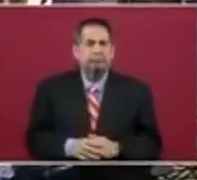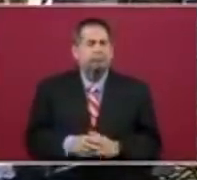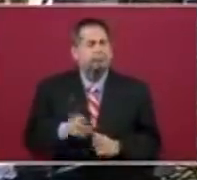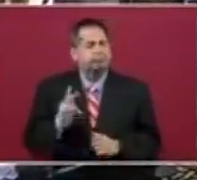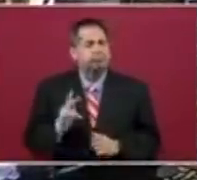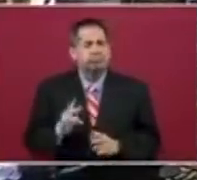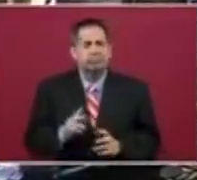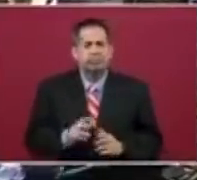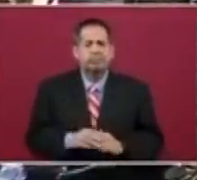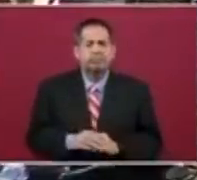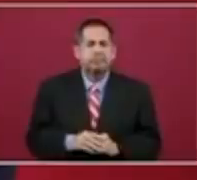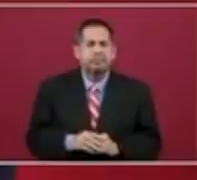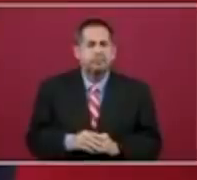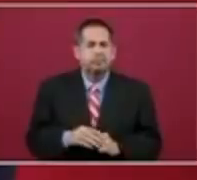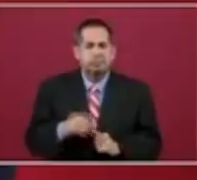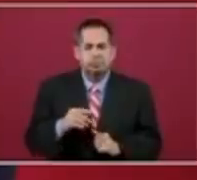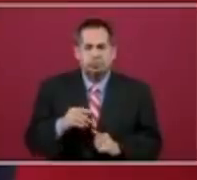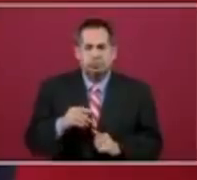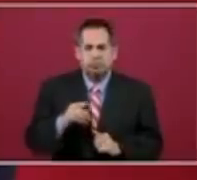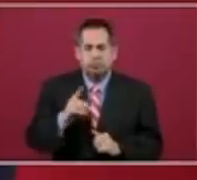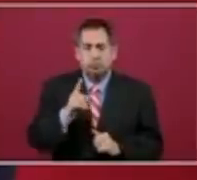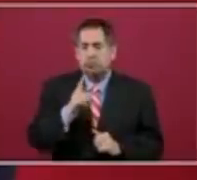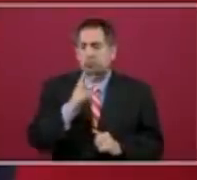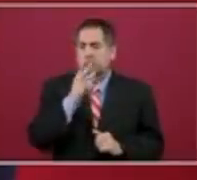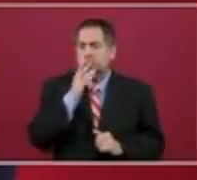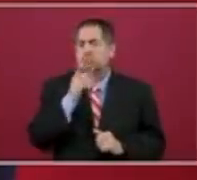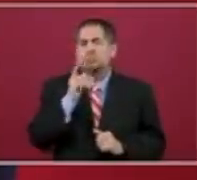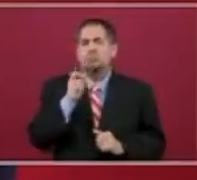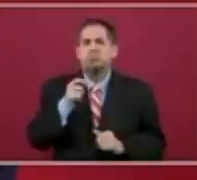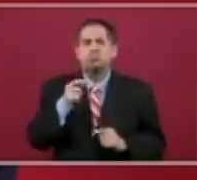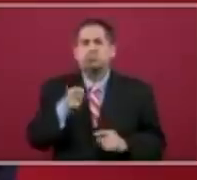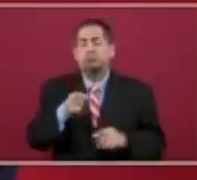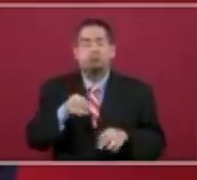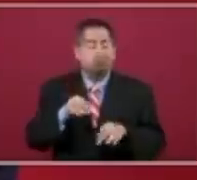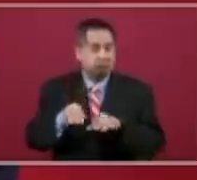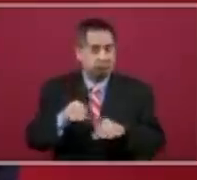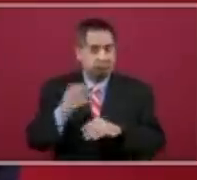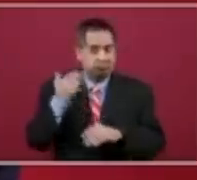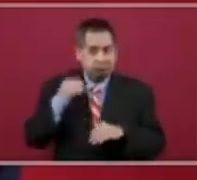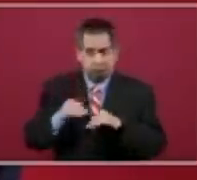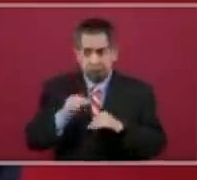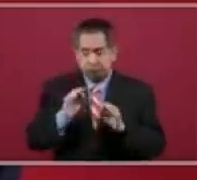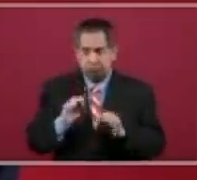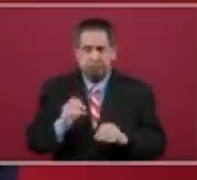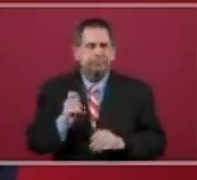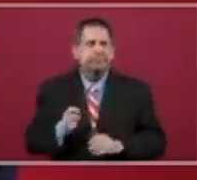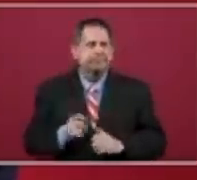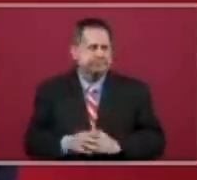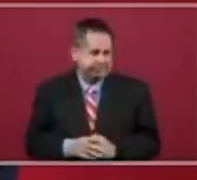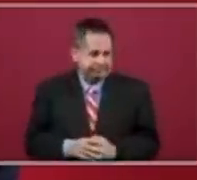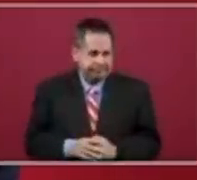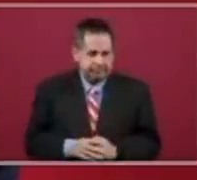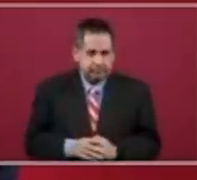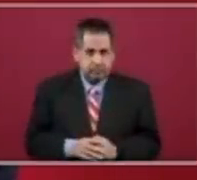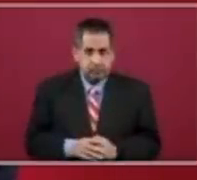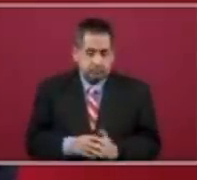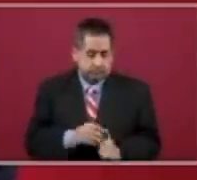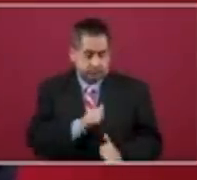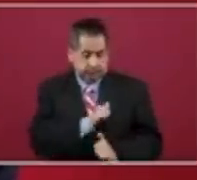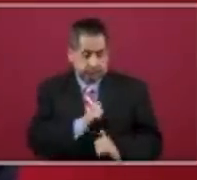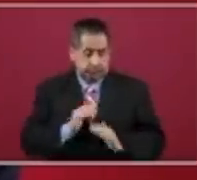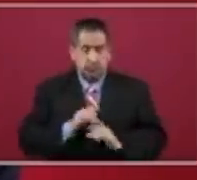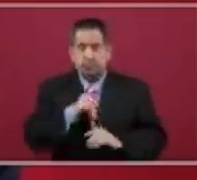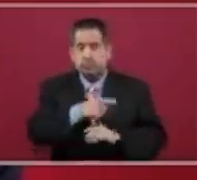fue un buen trabajo del ejército en la